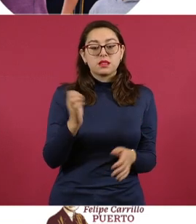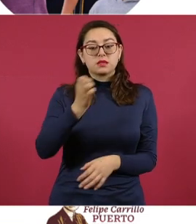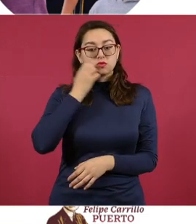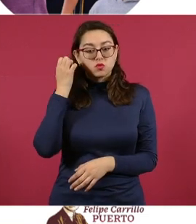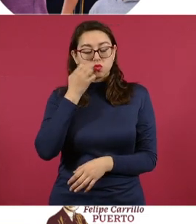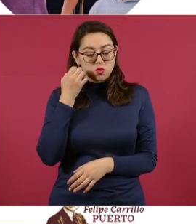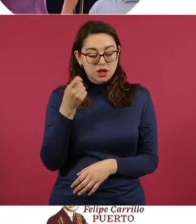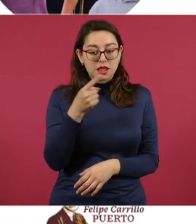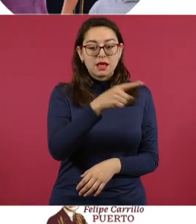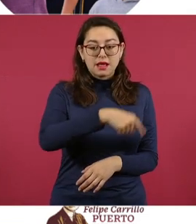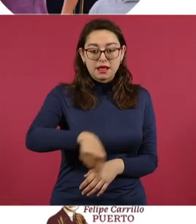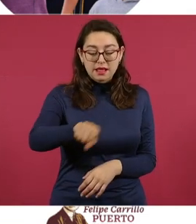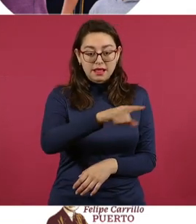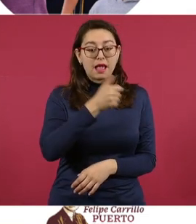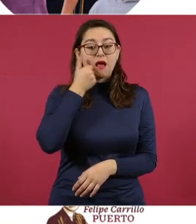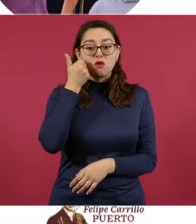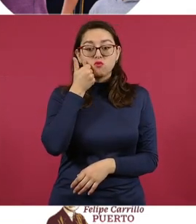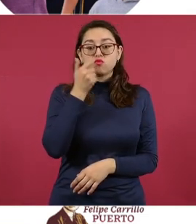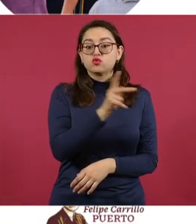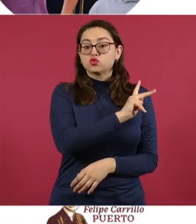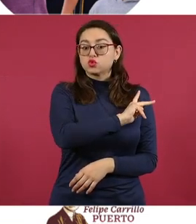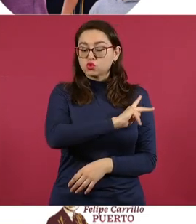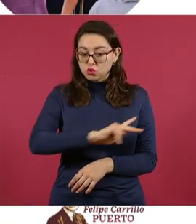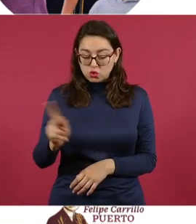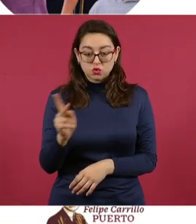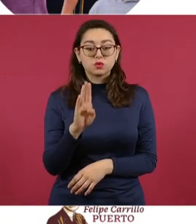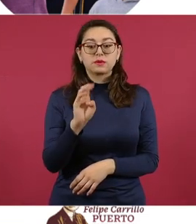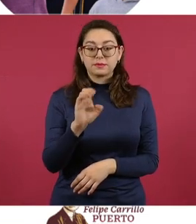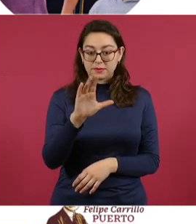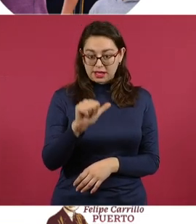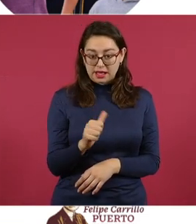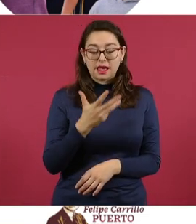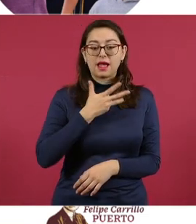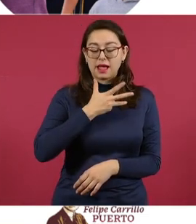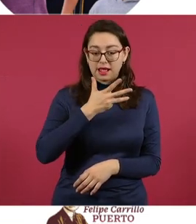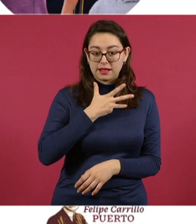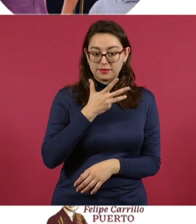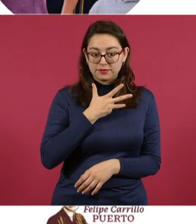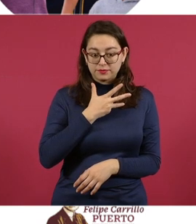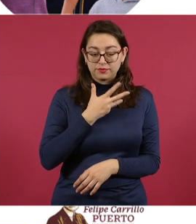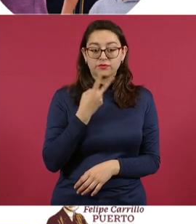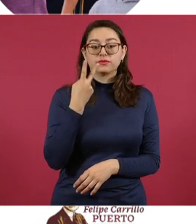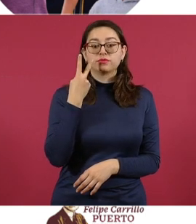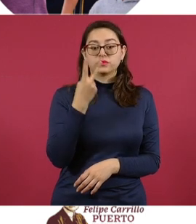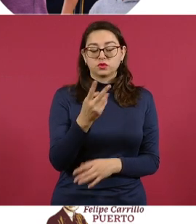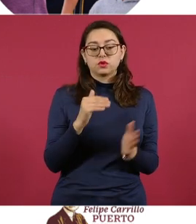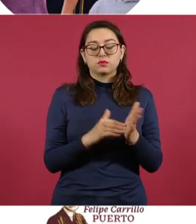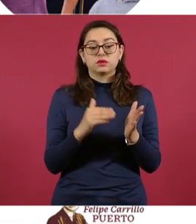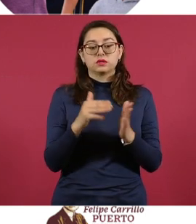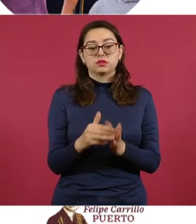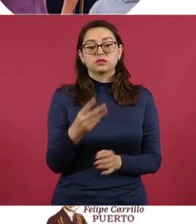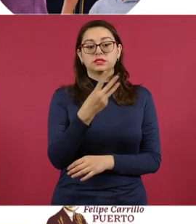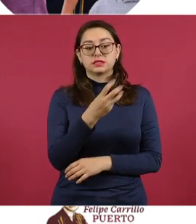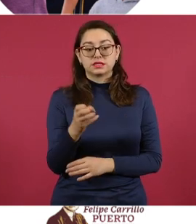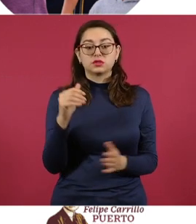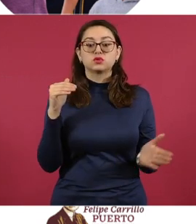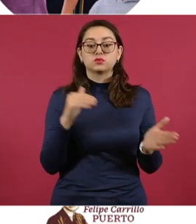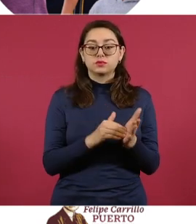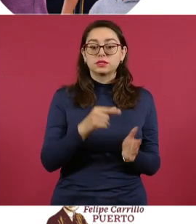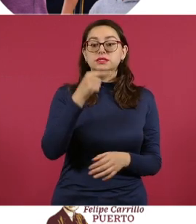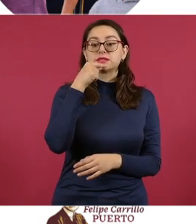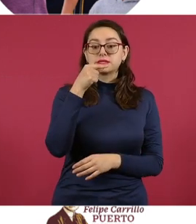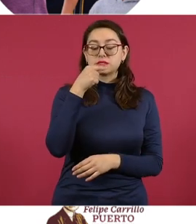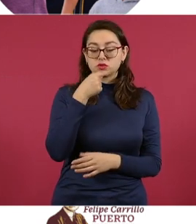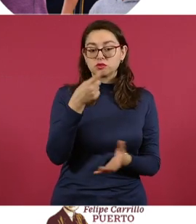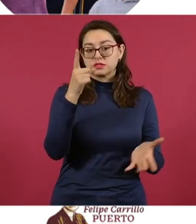niñas y niños estudiantes tienen una beca educativa. Son poco más de 2 millones 2.300.000 niños solo en